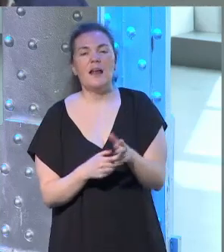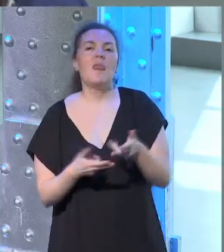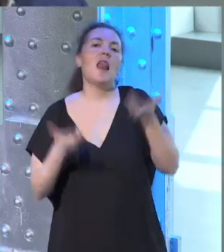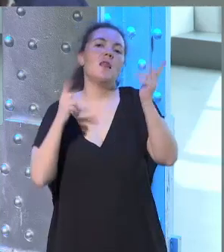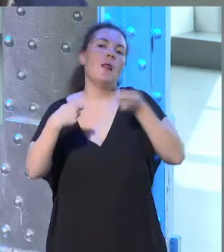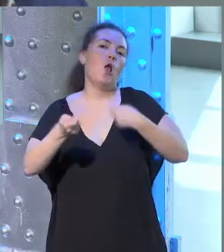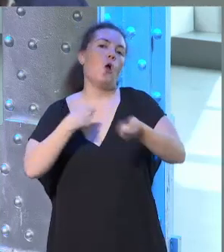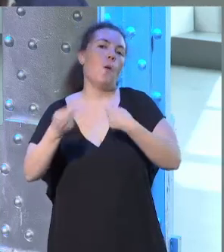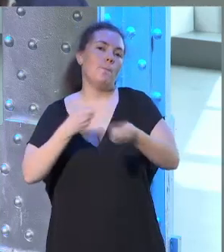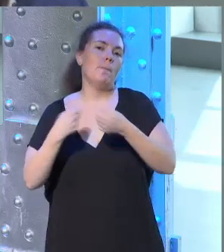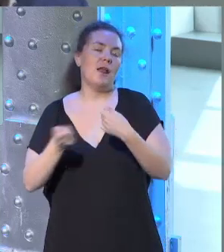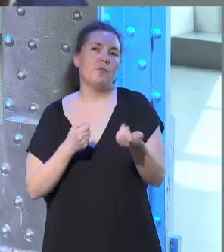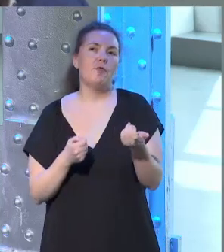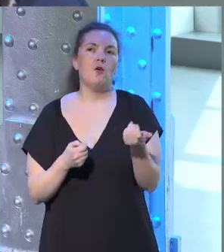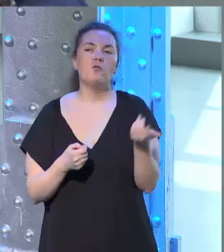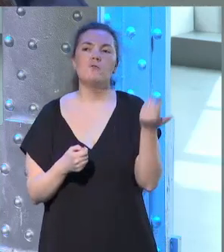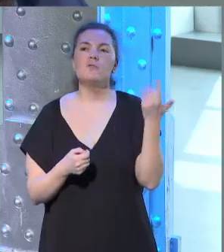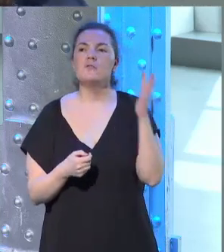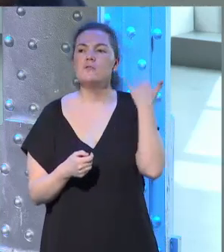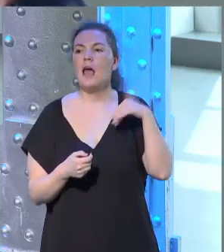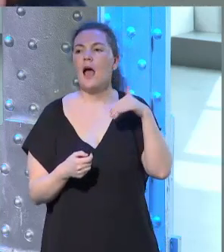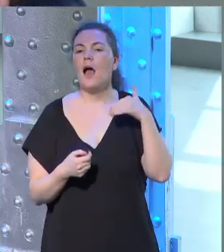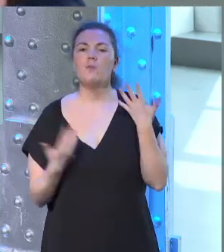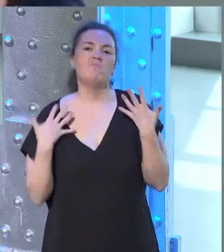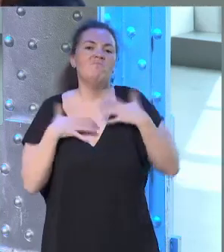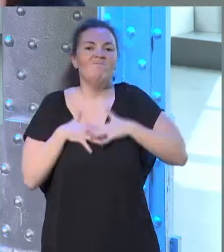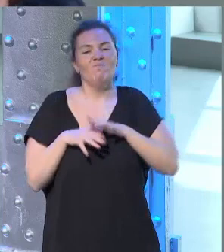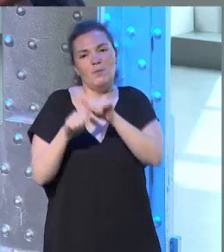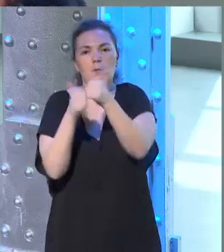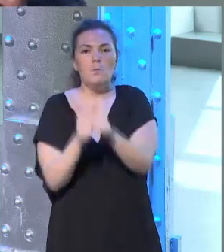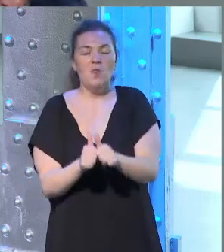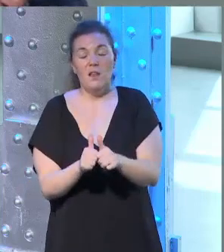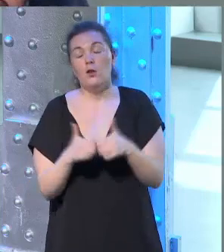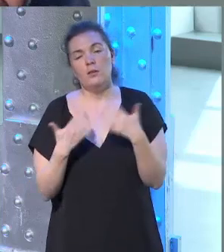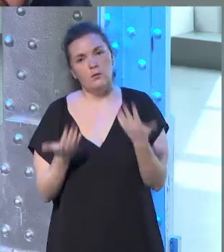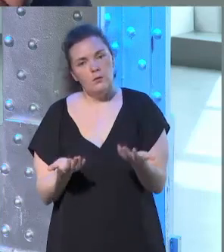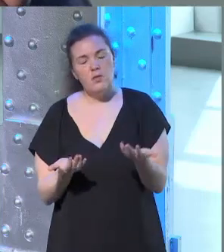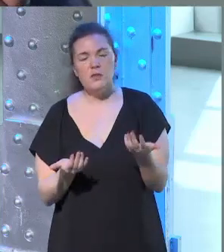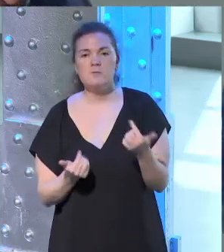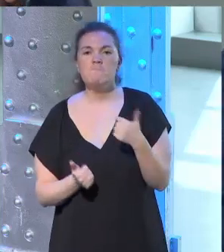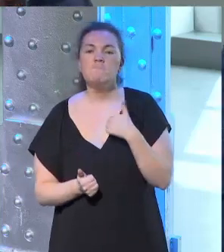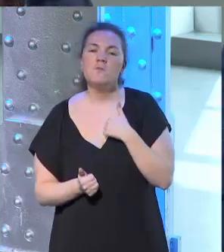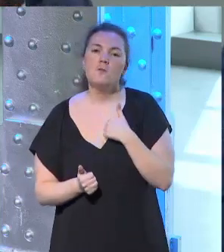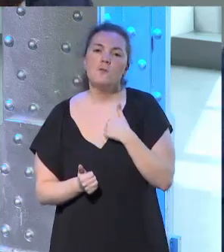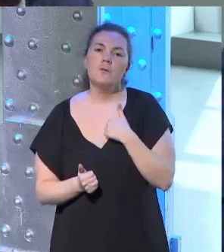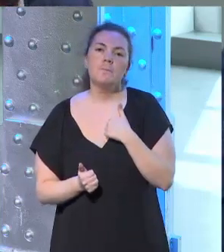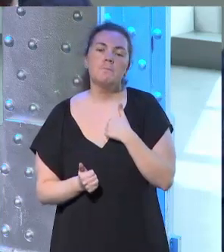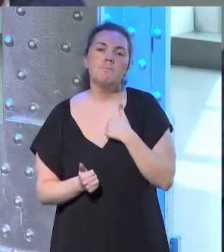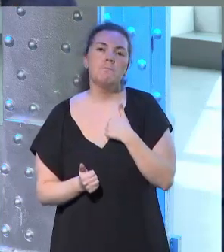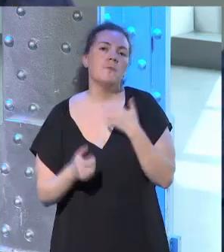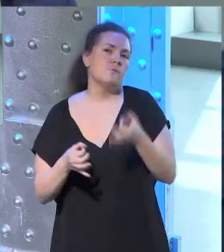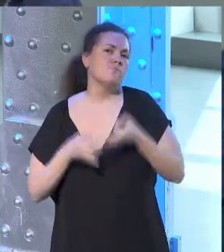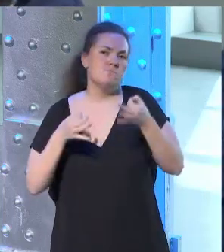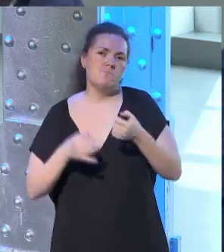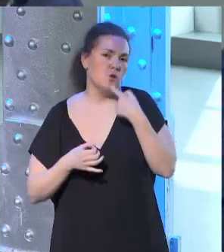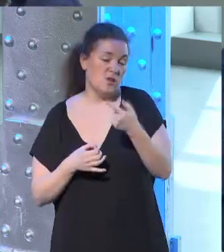comercio demasiado dentro de, digamos, de nuestro modelo, ¿no? Entonces, bueno, yo lo que siempre he